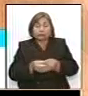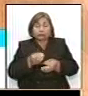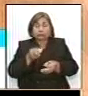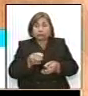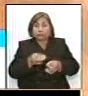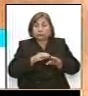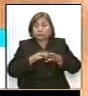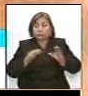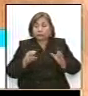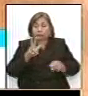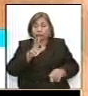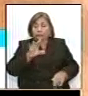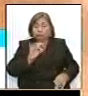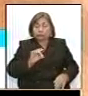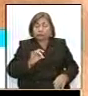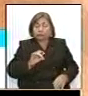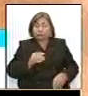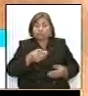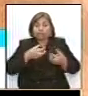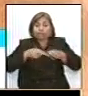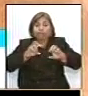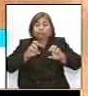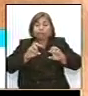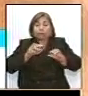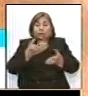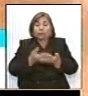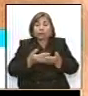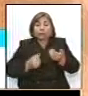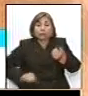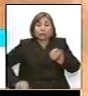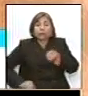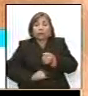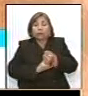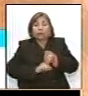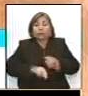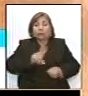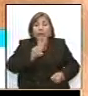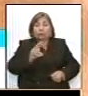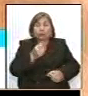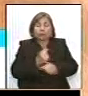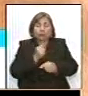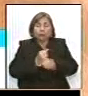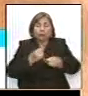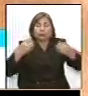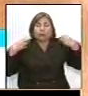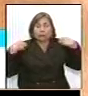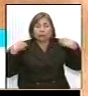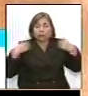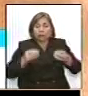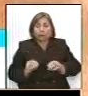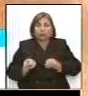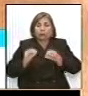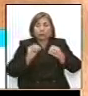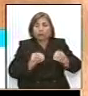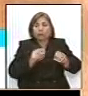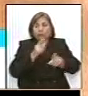mesa 38, autoriza como parte del apoyo administrativo que dos trabajadores del despacho congresal se desplacen y permanezcan en las distintas ciudades